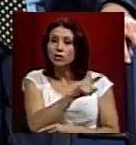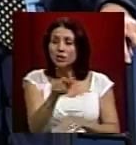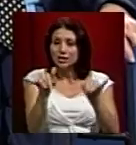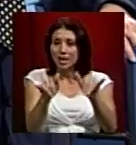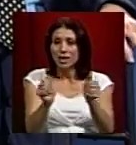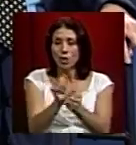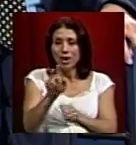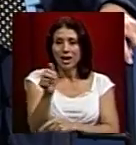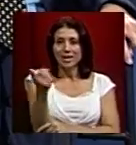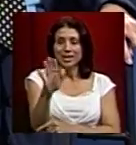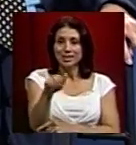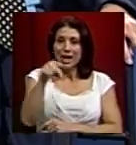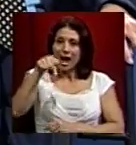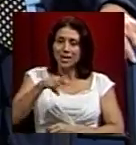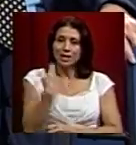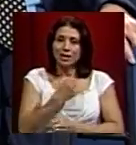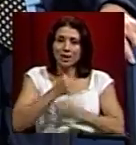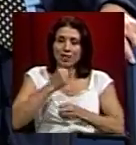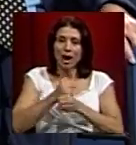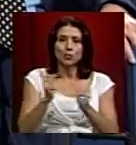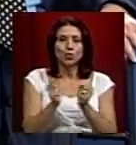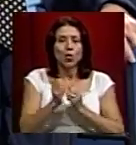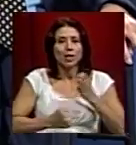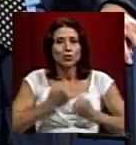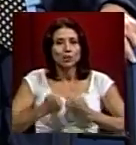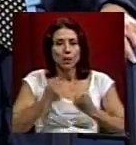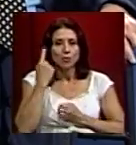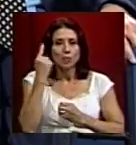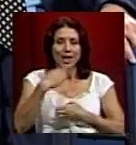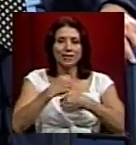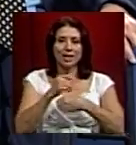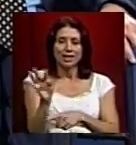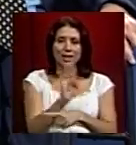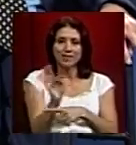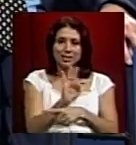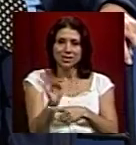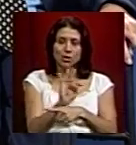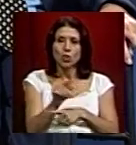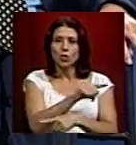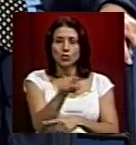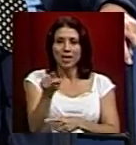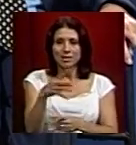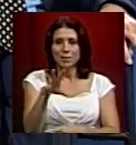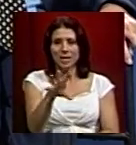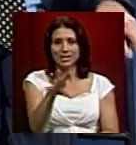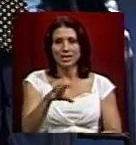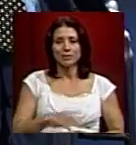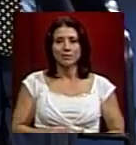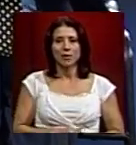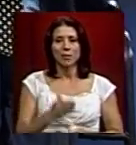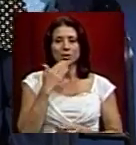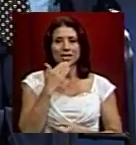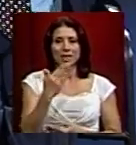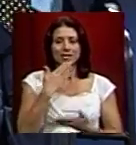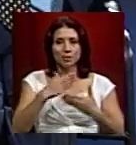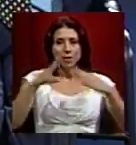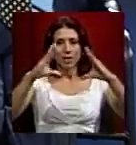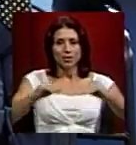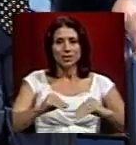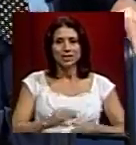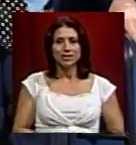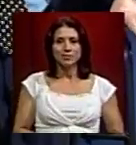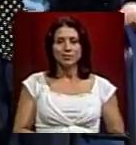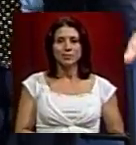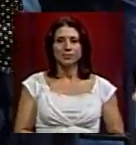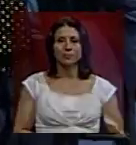con Canal 15, que aquí trabajamos con entusiasmo para hacer la televisión que ustedes se merecen. Muchas gracias y buenas noches.